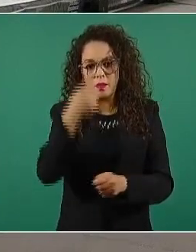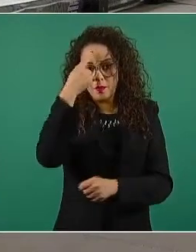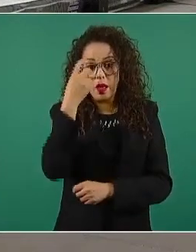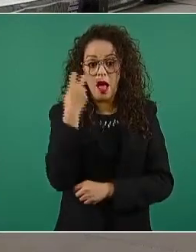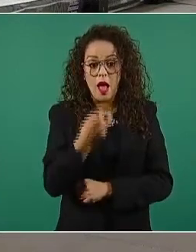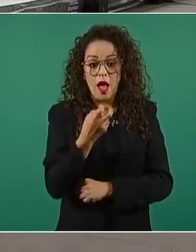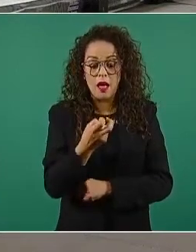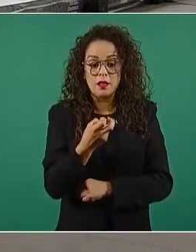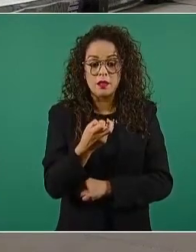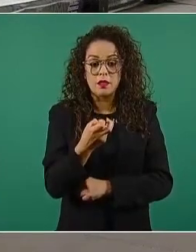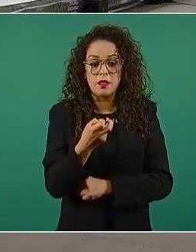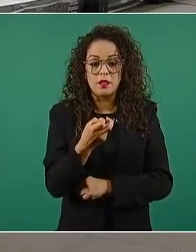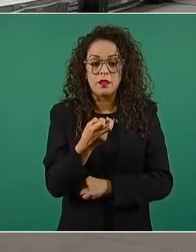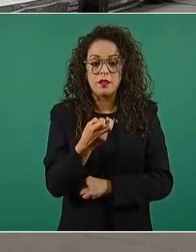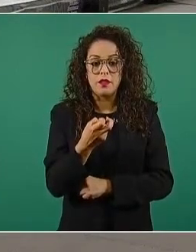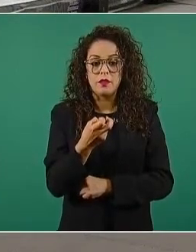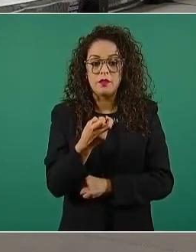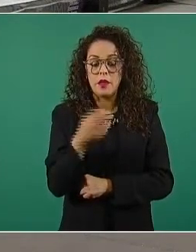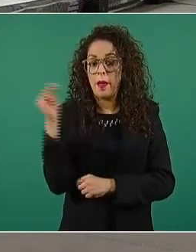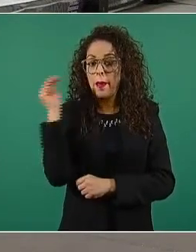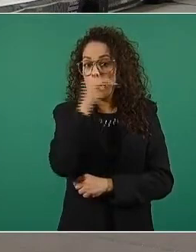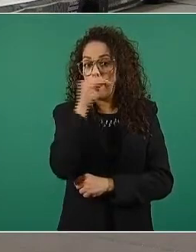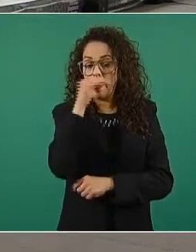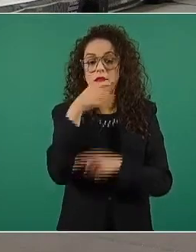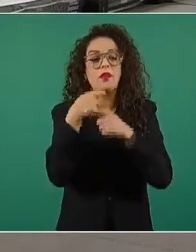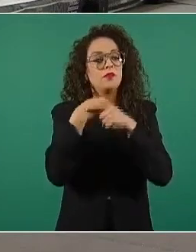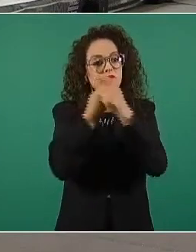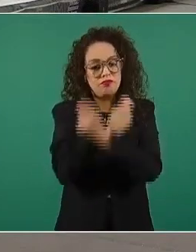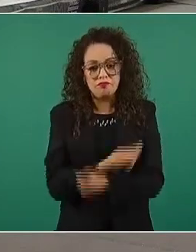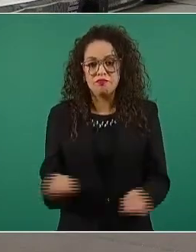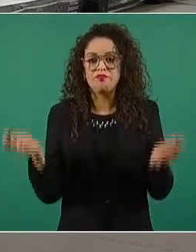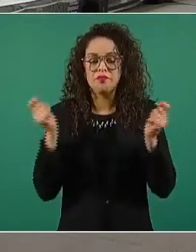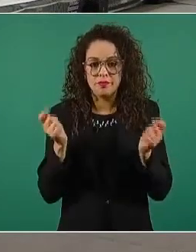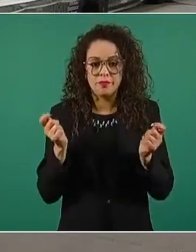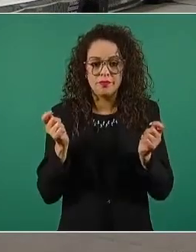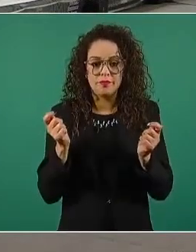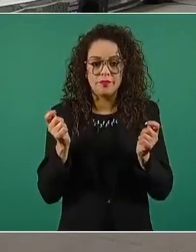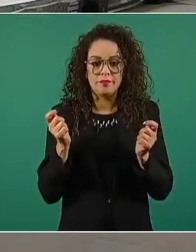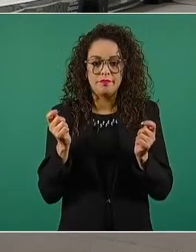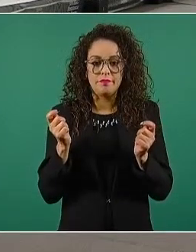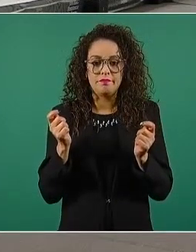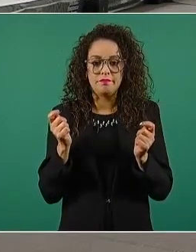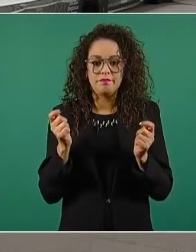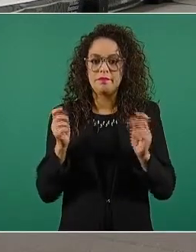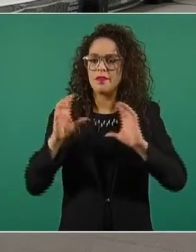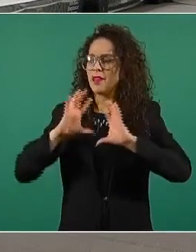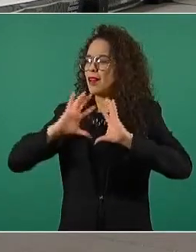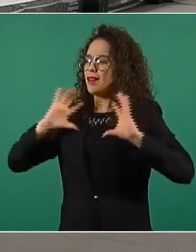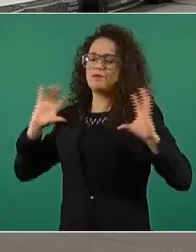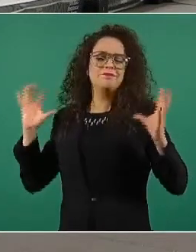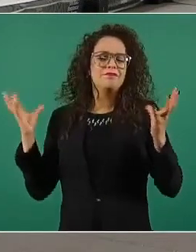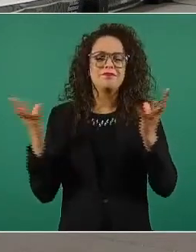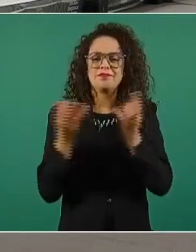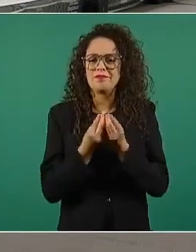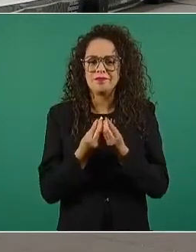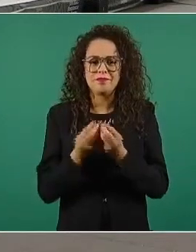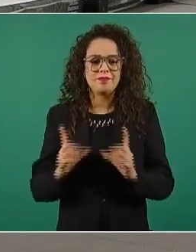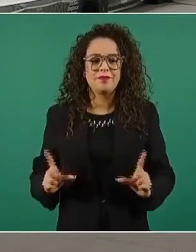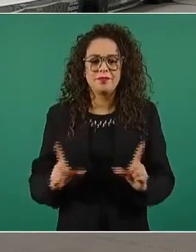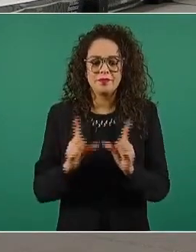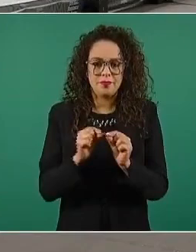servicio en forma gratuita. En suma, la conquista y